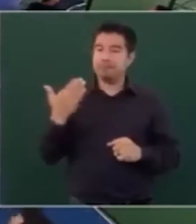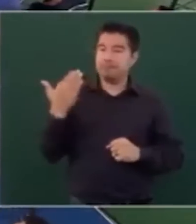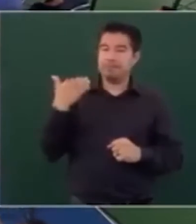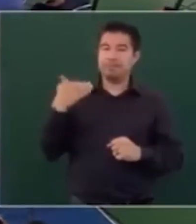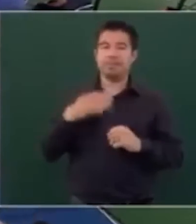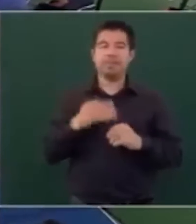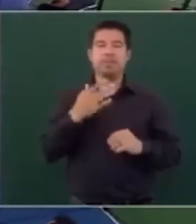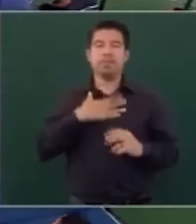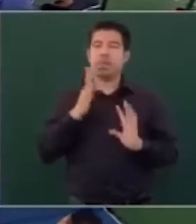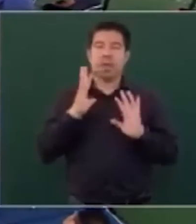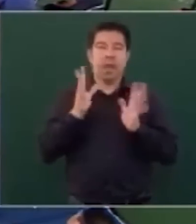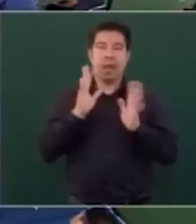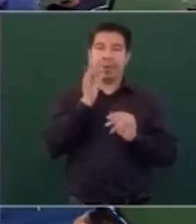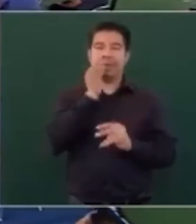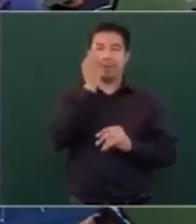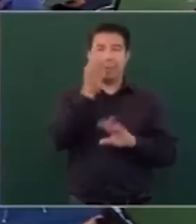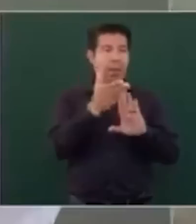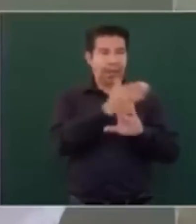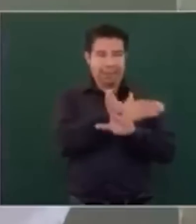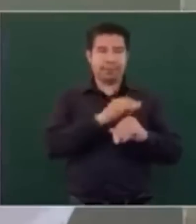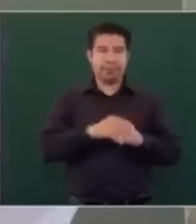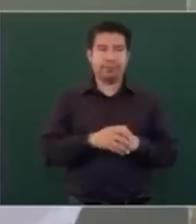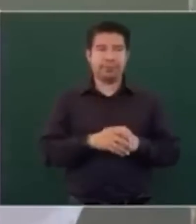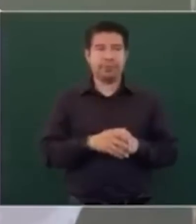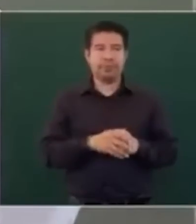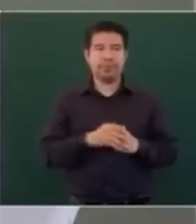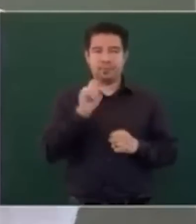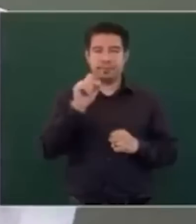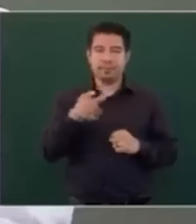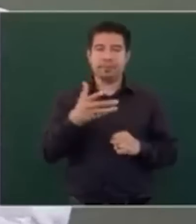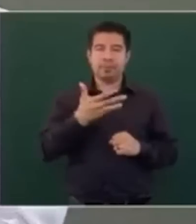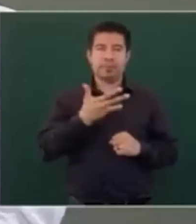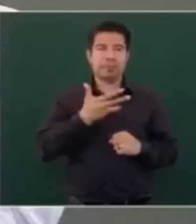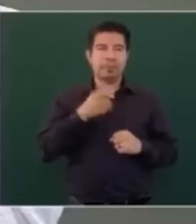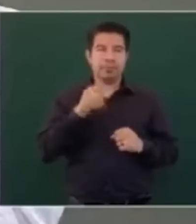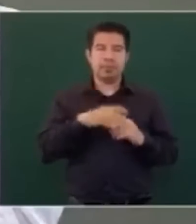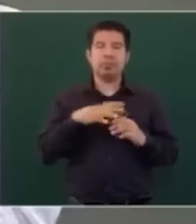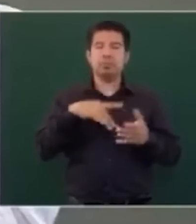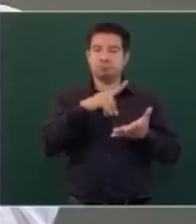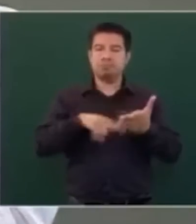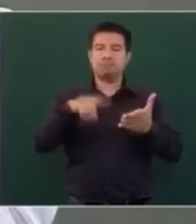de antemano lo había dicho, de que iban a anular